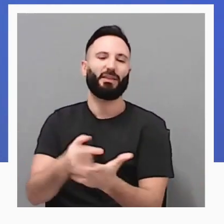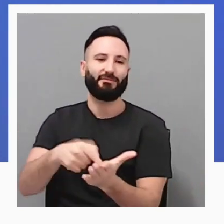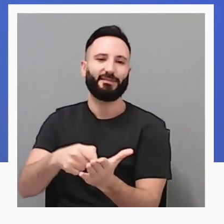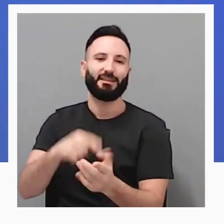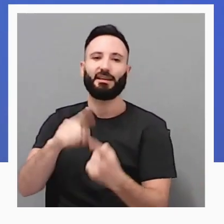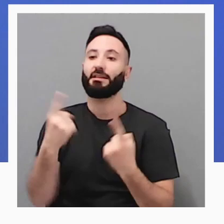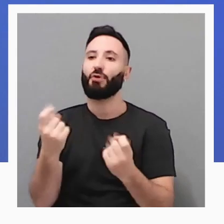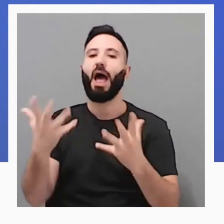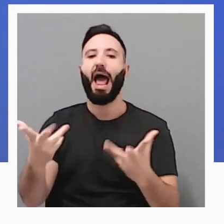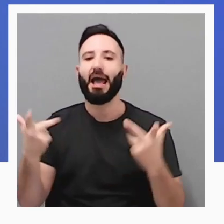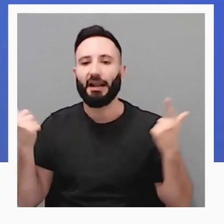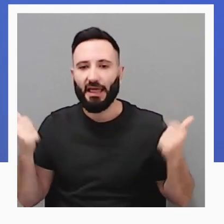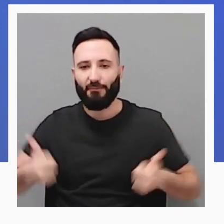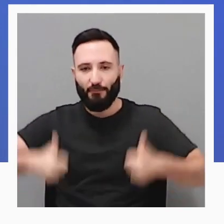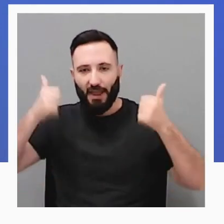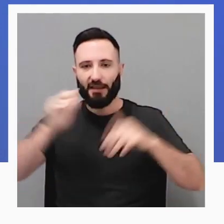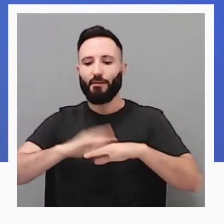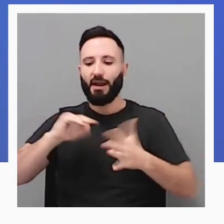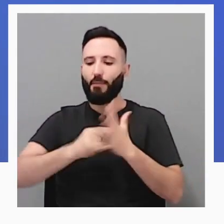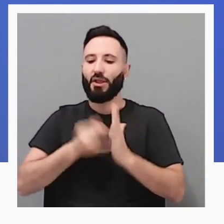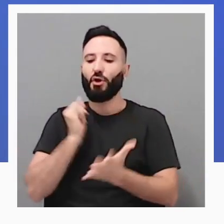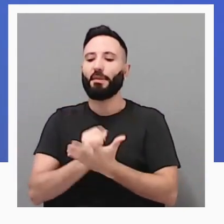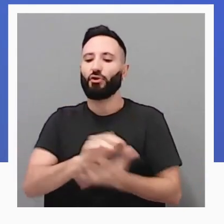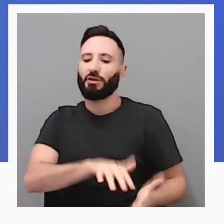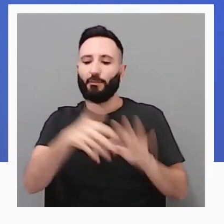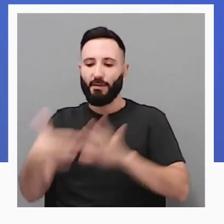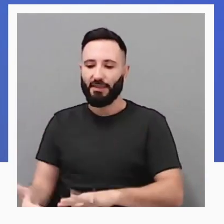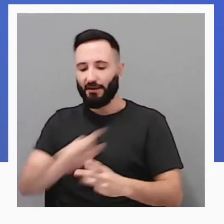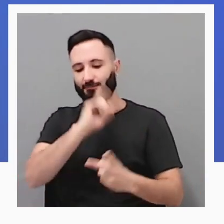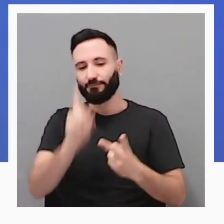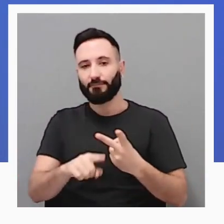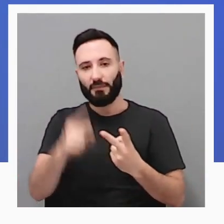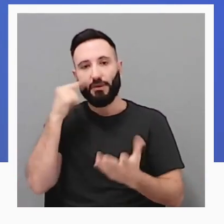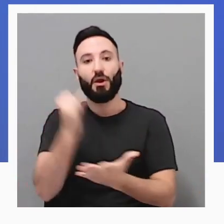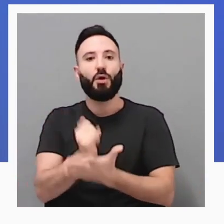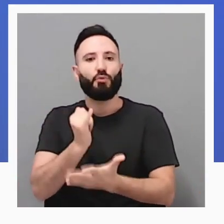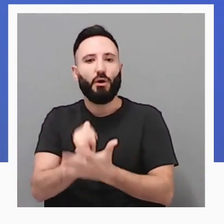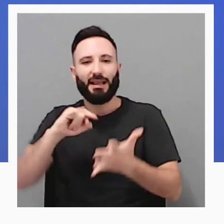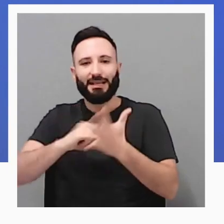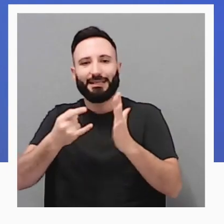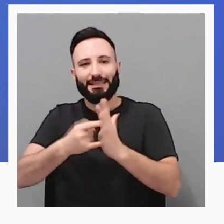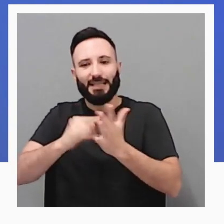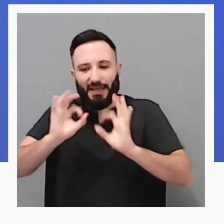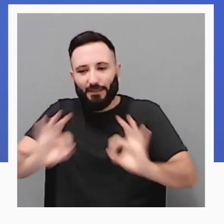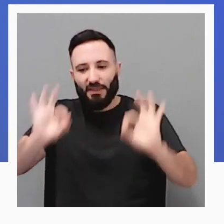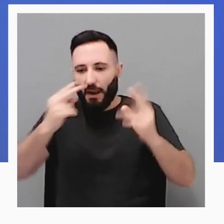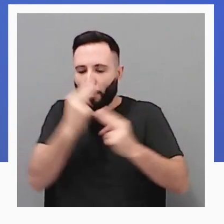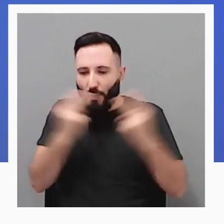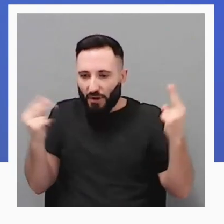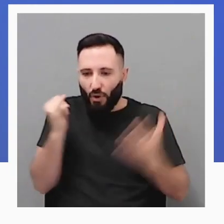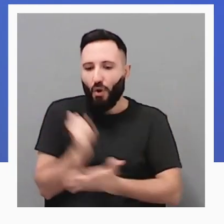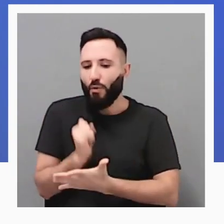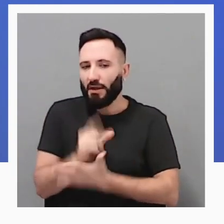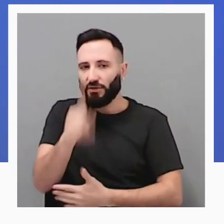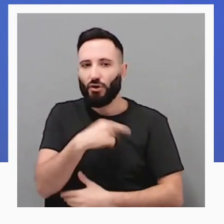agilidad para implementar proyectos piloto. Tenemos que probar si esto funciona en un sistema concreto, en un sistema público. No podemos estar